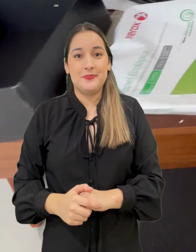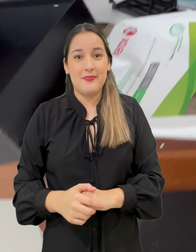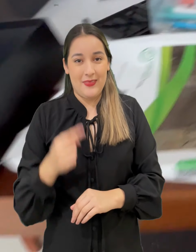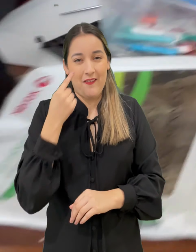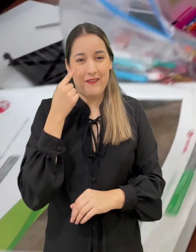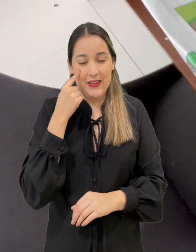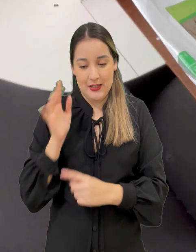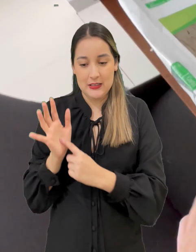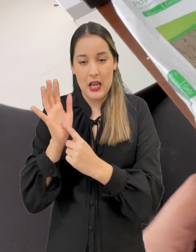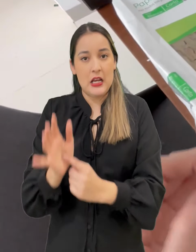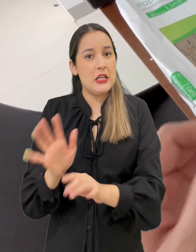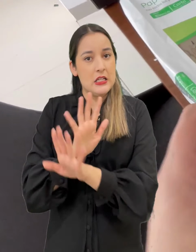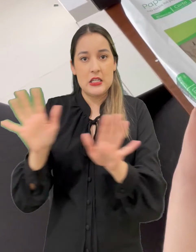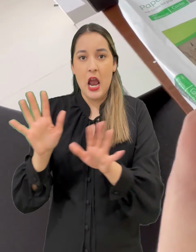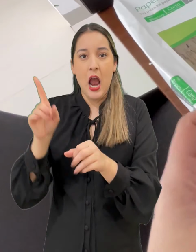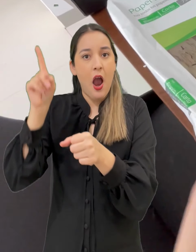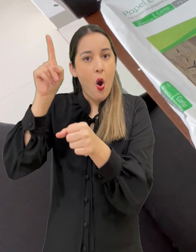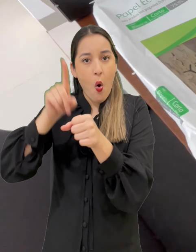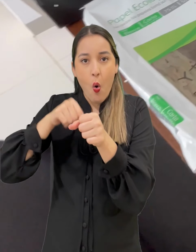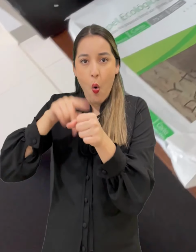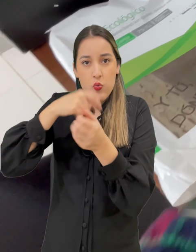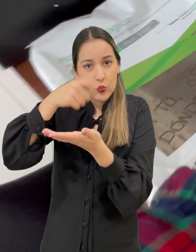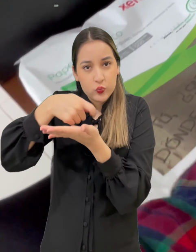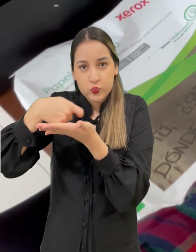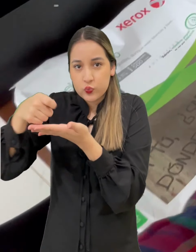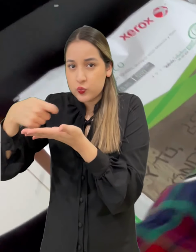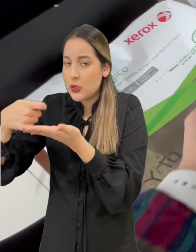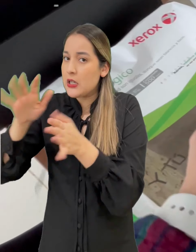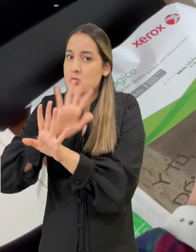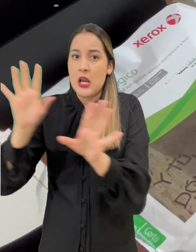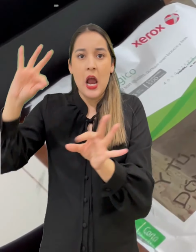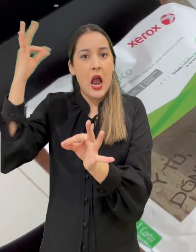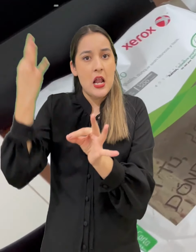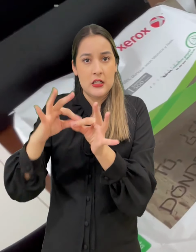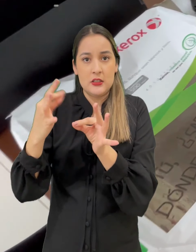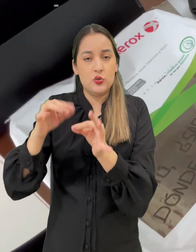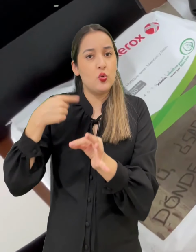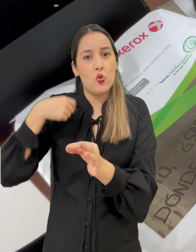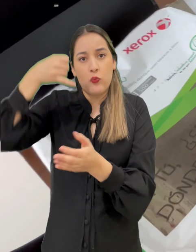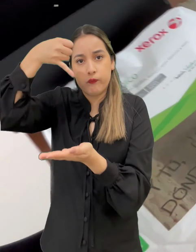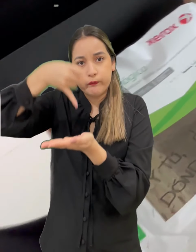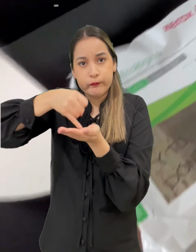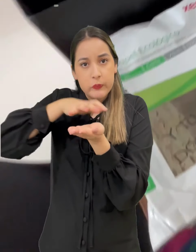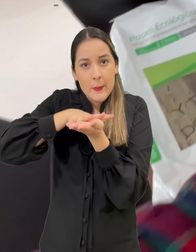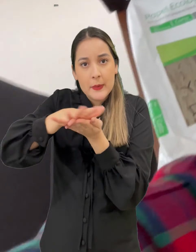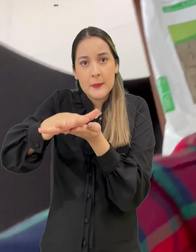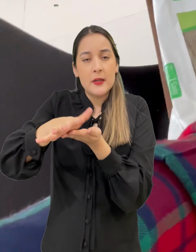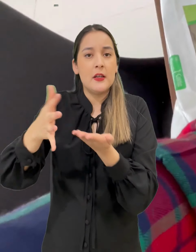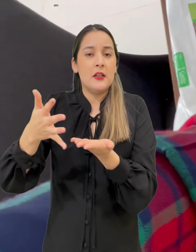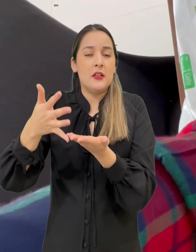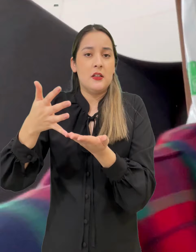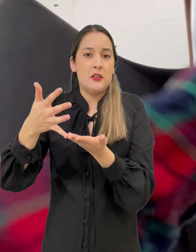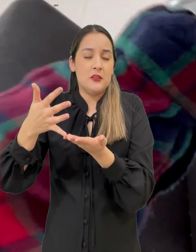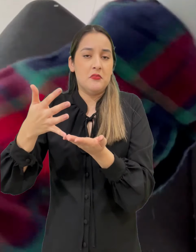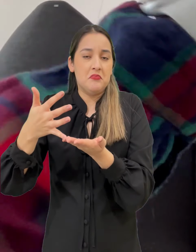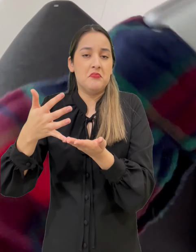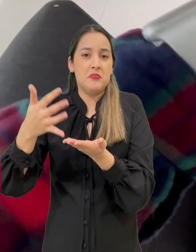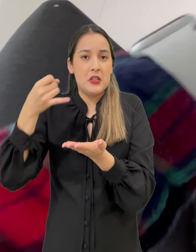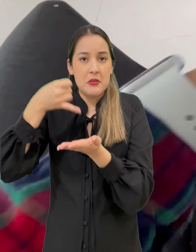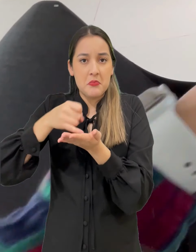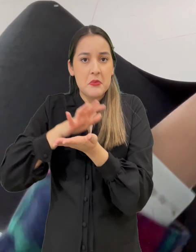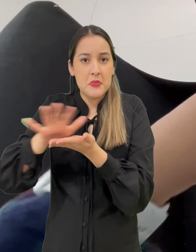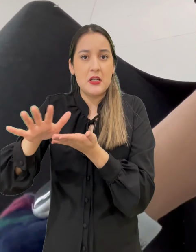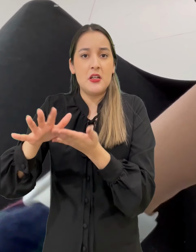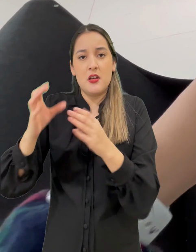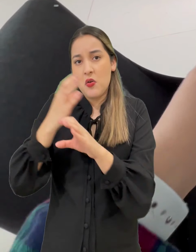terminé de colorear imprimí color y estas figuras que es para la actividad de ahorita necesito pegarlas en cartón porque siento que